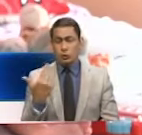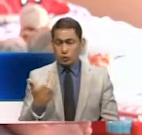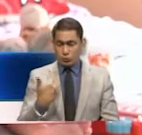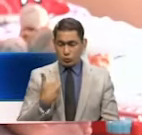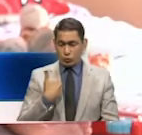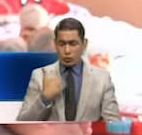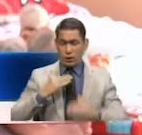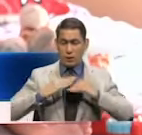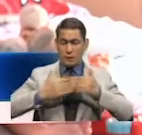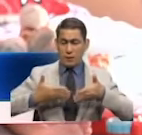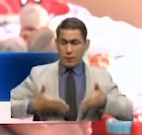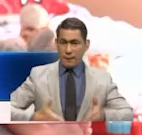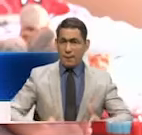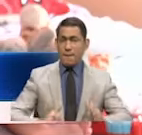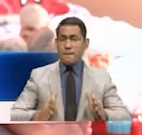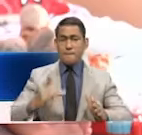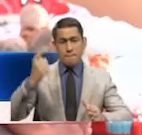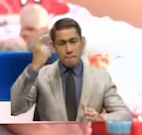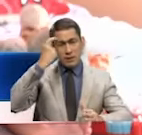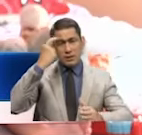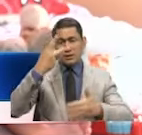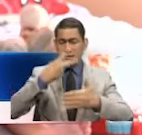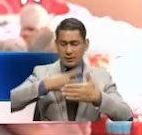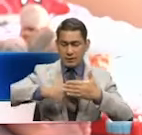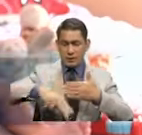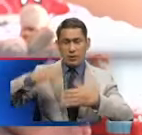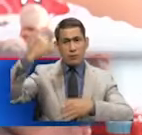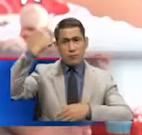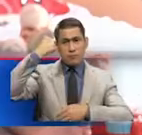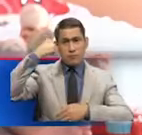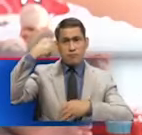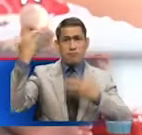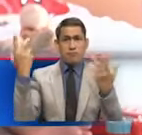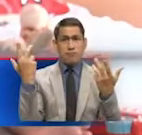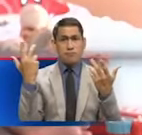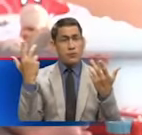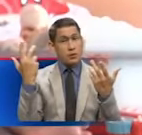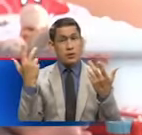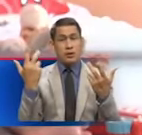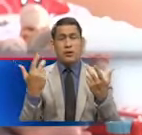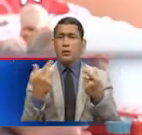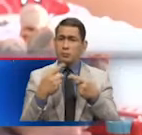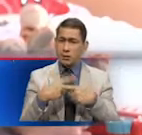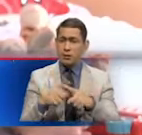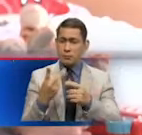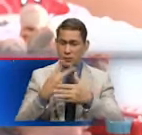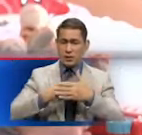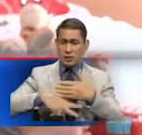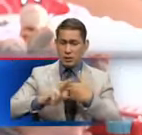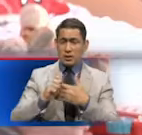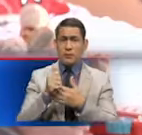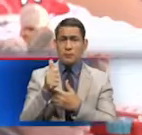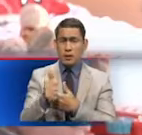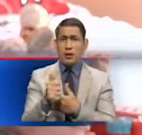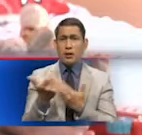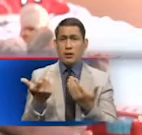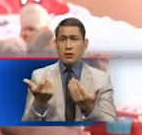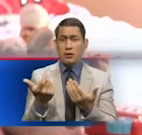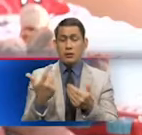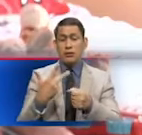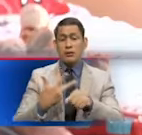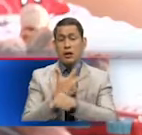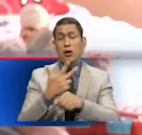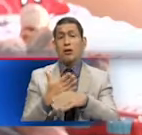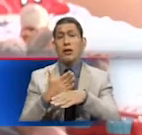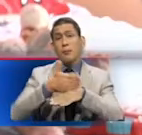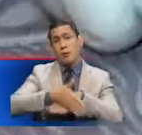sus hijos vengan sanos, esa era mi idea, que mi hijo venía sano y efectivamente él venía sano, sino hasta sus 3 horas de nacimiento que